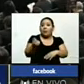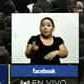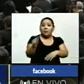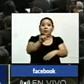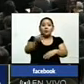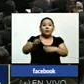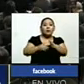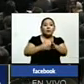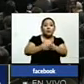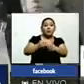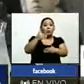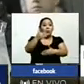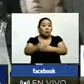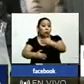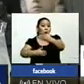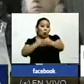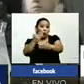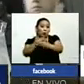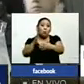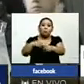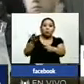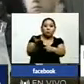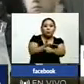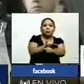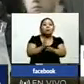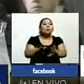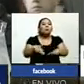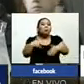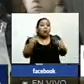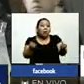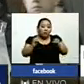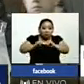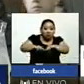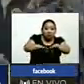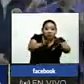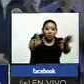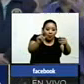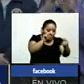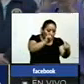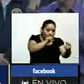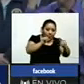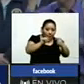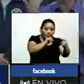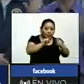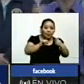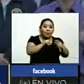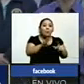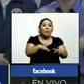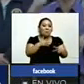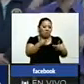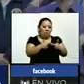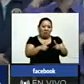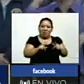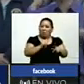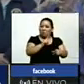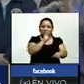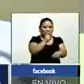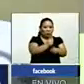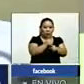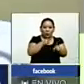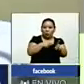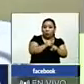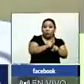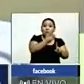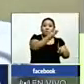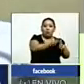semana iniciarían un proceso de destitución después de que se hiciera pública una serie de mensajes de texto con lenguaje inapropiado que